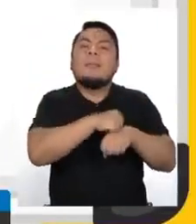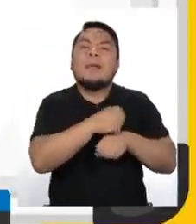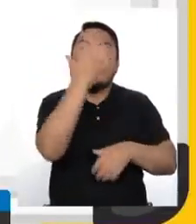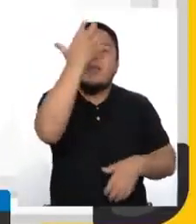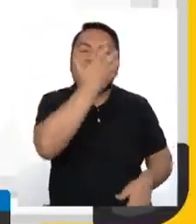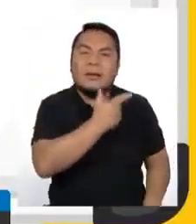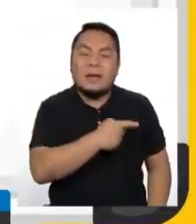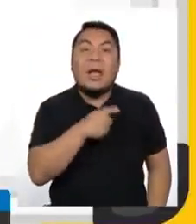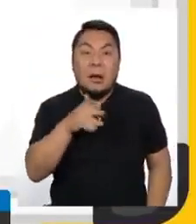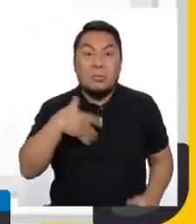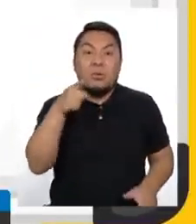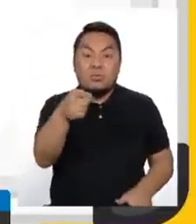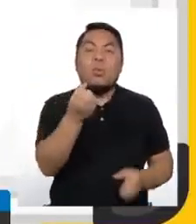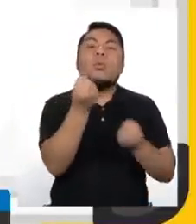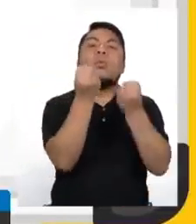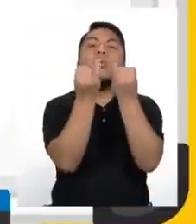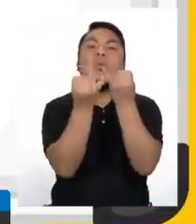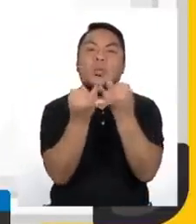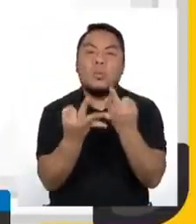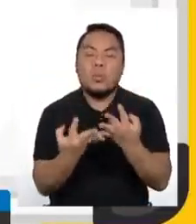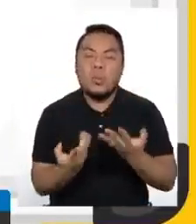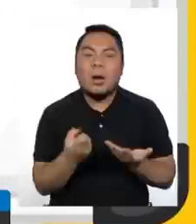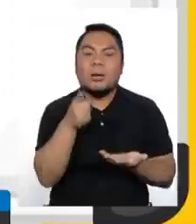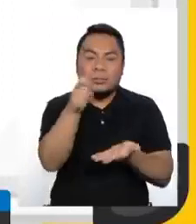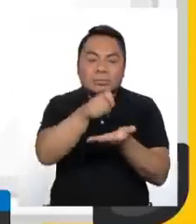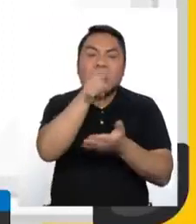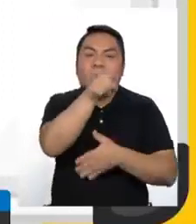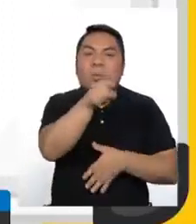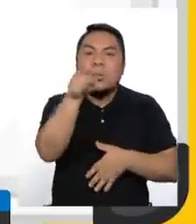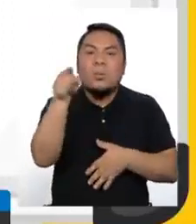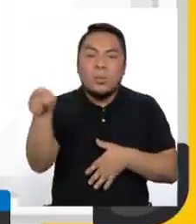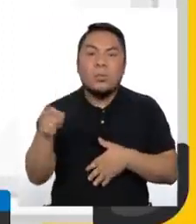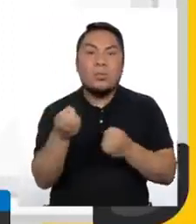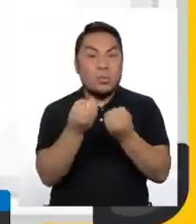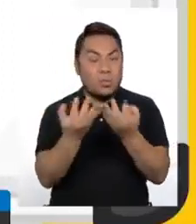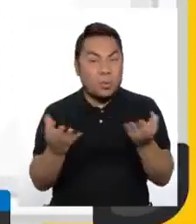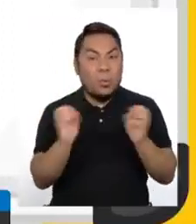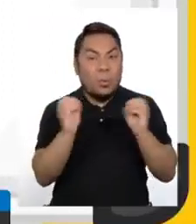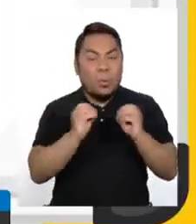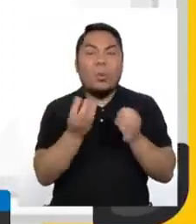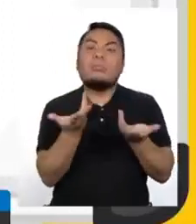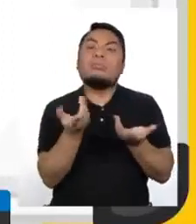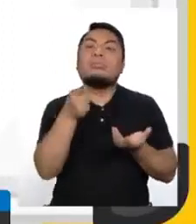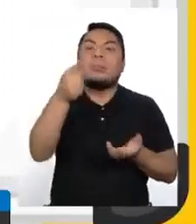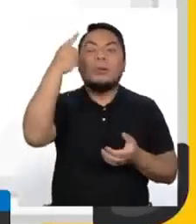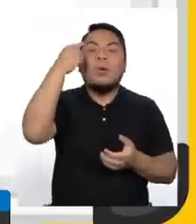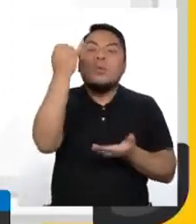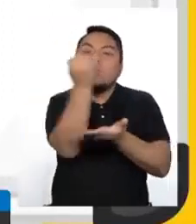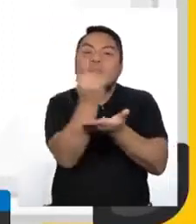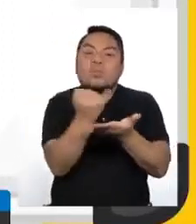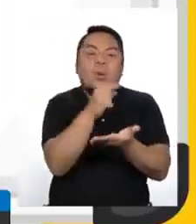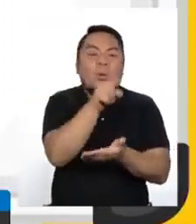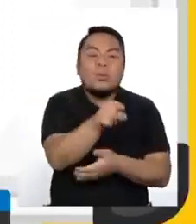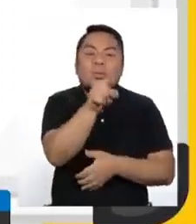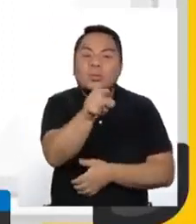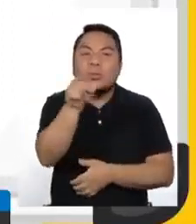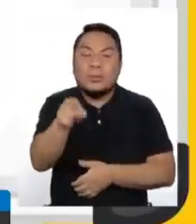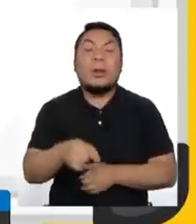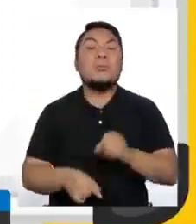Puedes contar con nosotros usando los materiales que tienes a la mano o usando los que dibujaste.